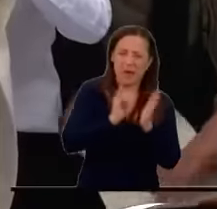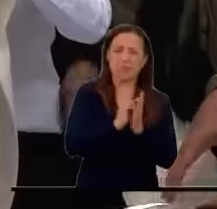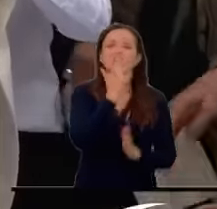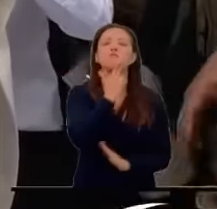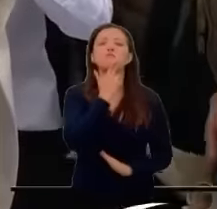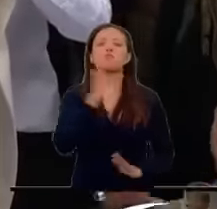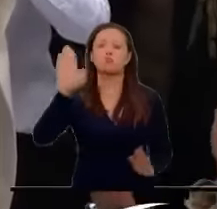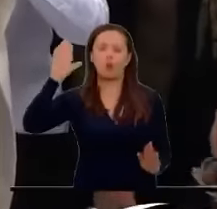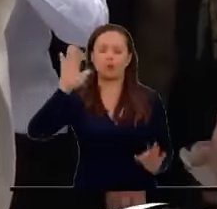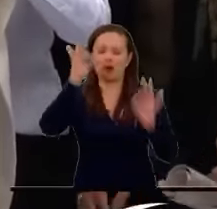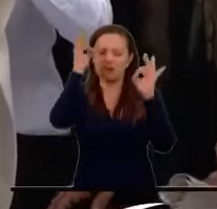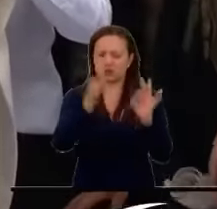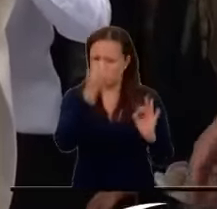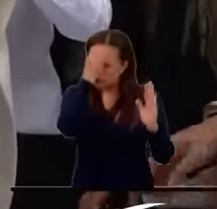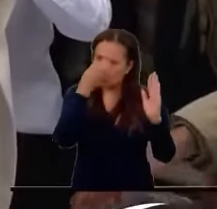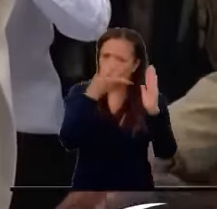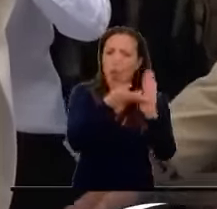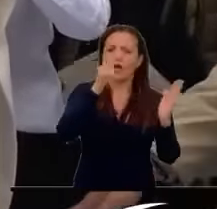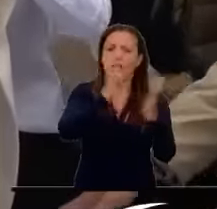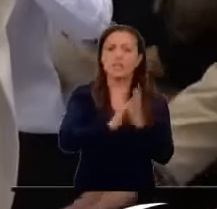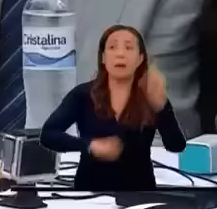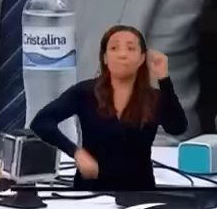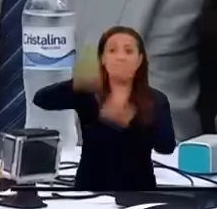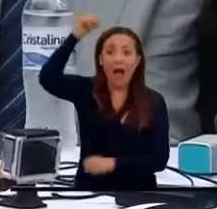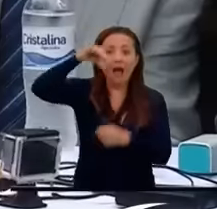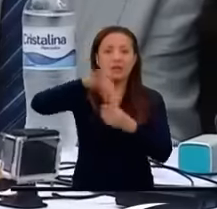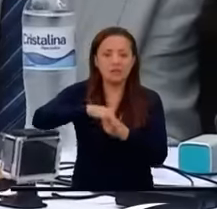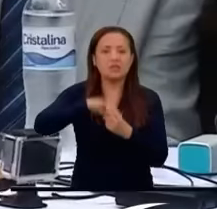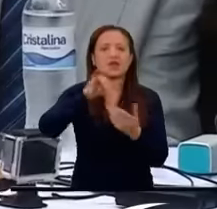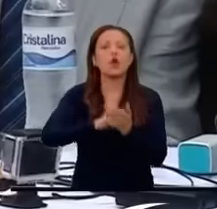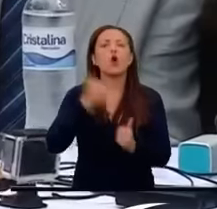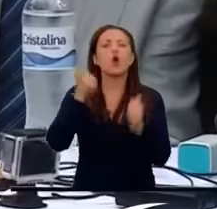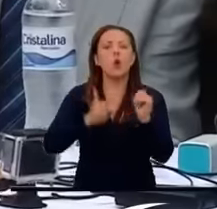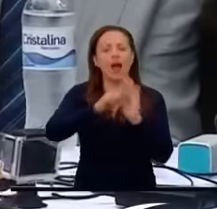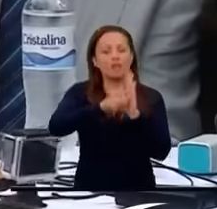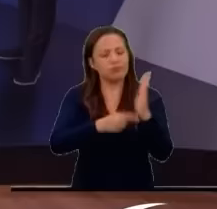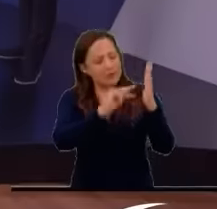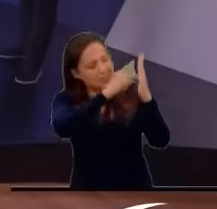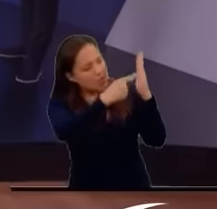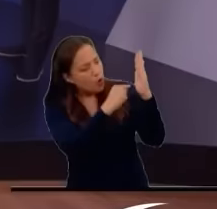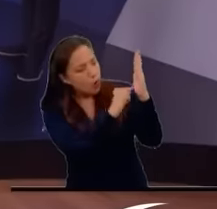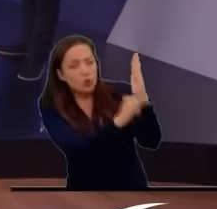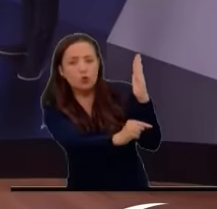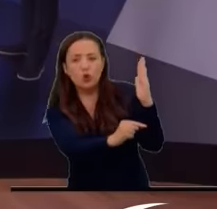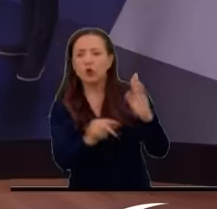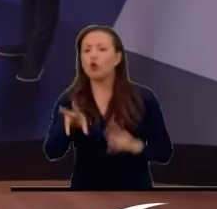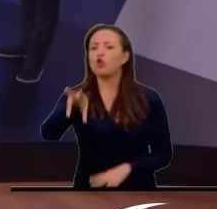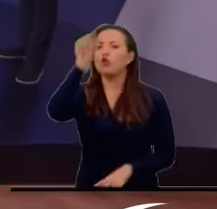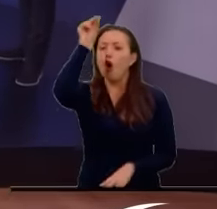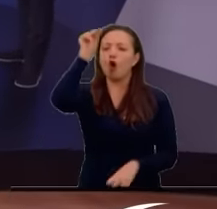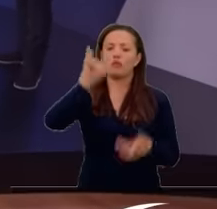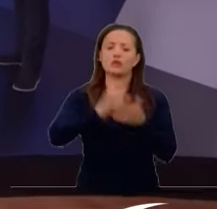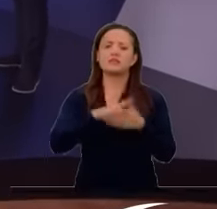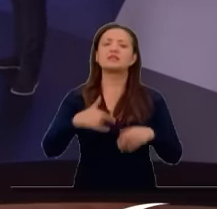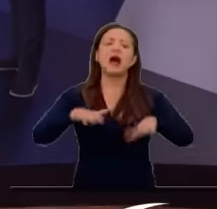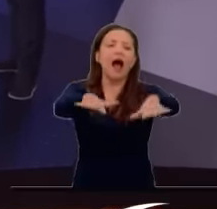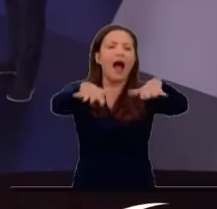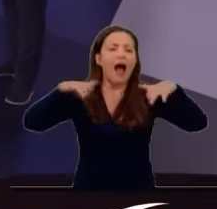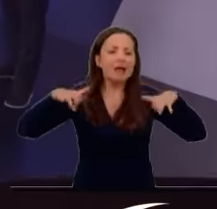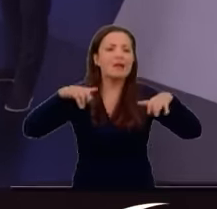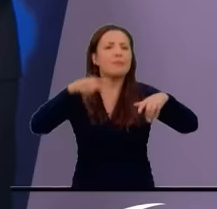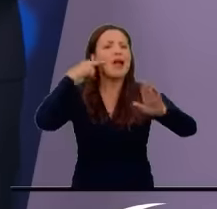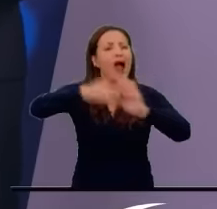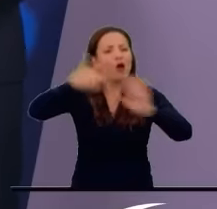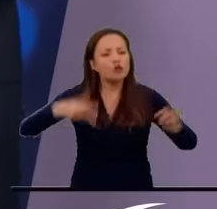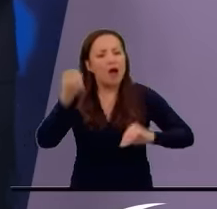supuestamente cumplirían si conseguirían vencer en las urnas. En ellos, el mandamiento número 2 decía: no convocaré a una asamblea